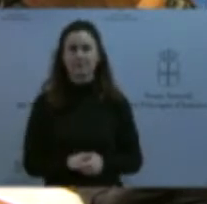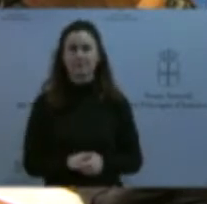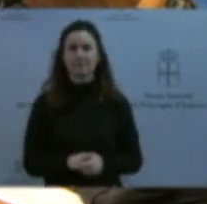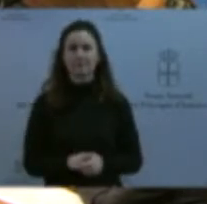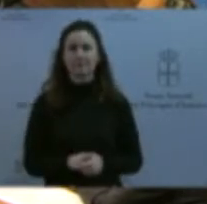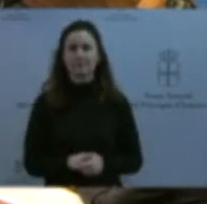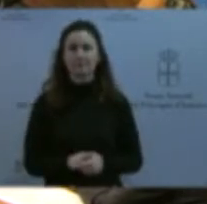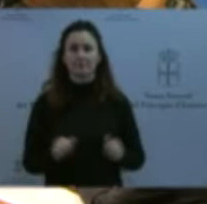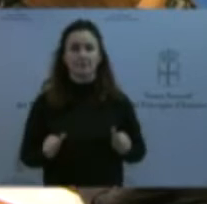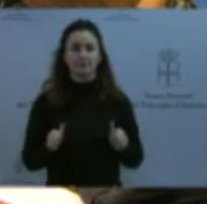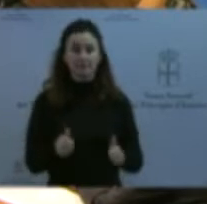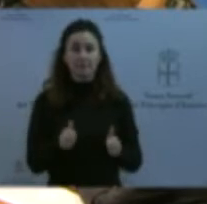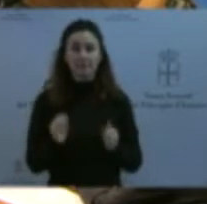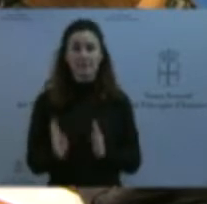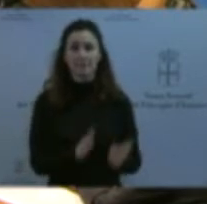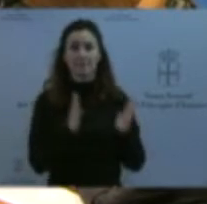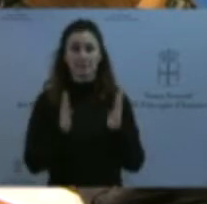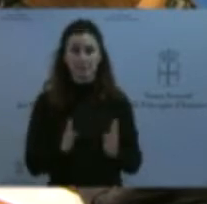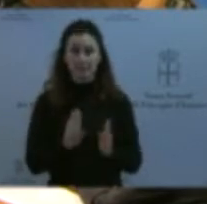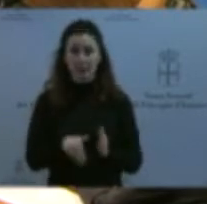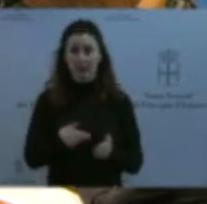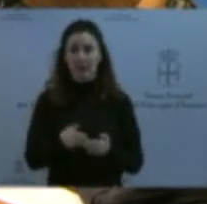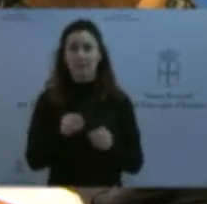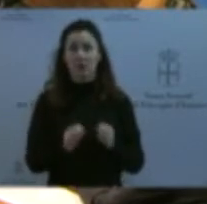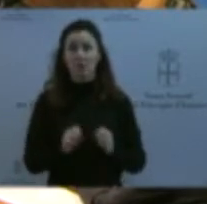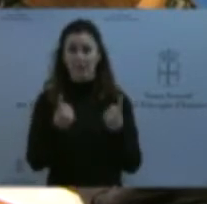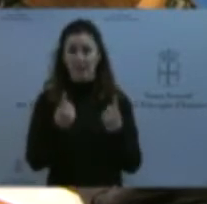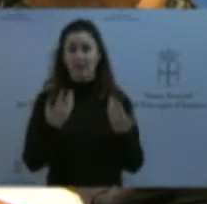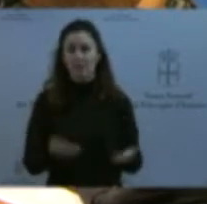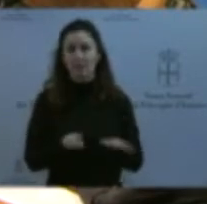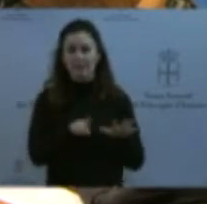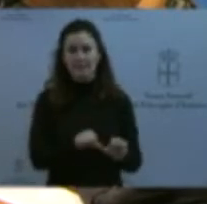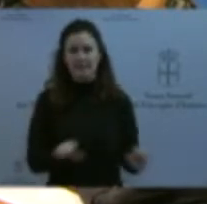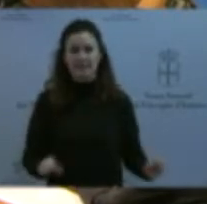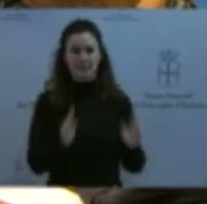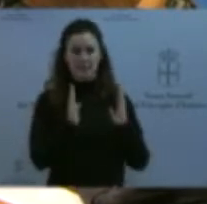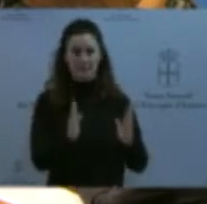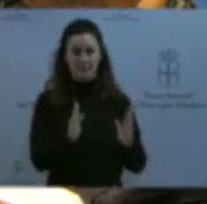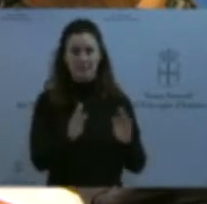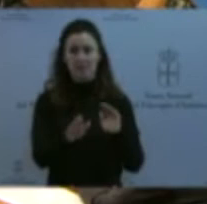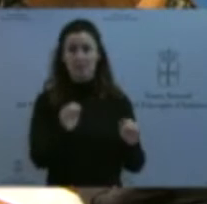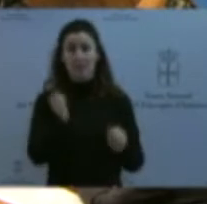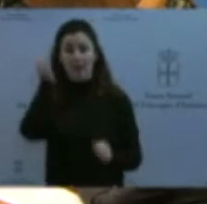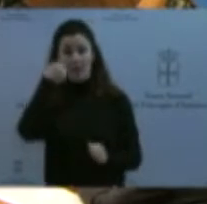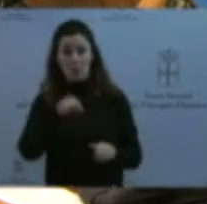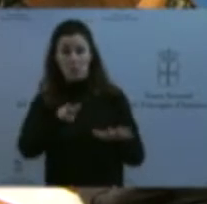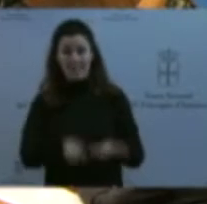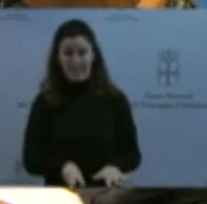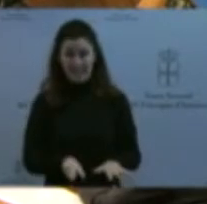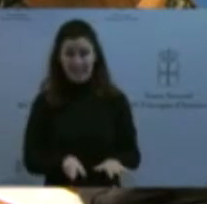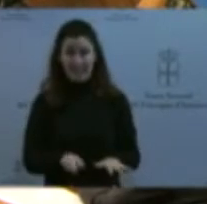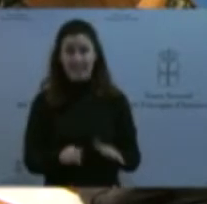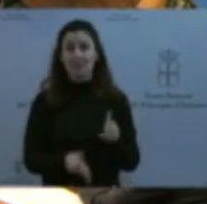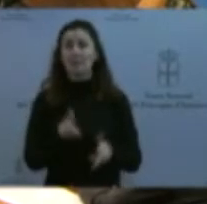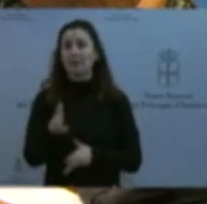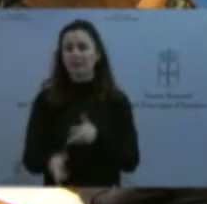convocatoria, transcurrieron 6 meses, en la convocatoria de Aragón 7 meses, en la convocatoria del País Vasco 10